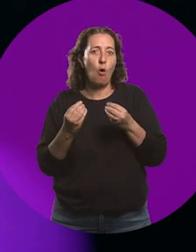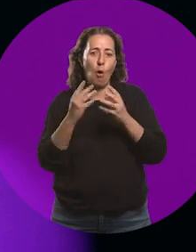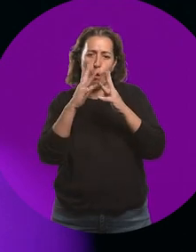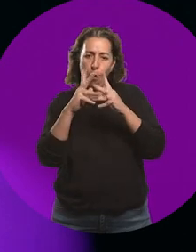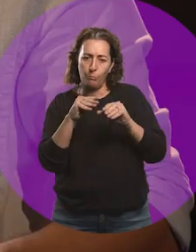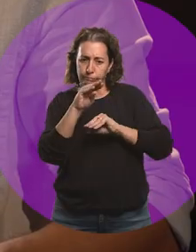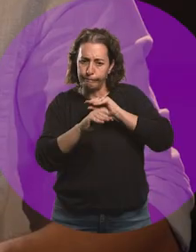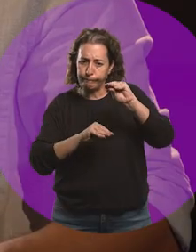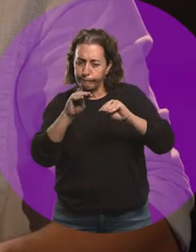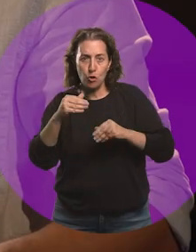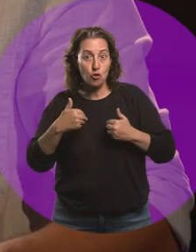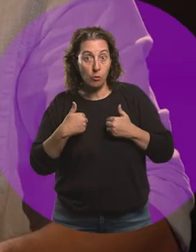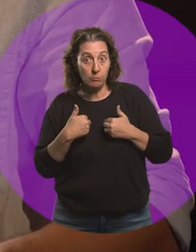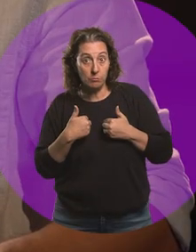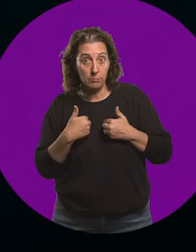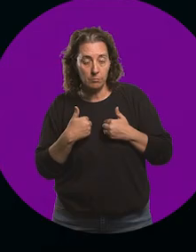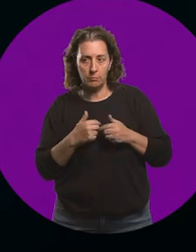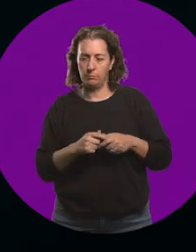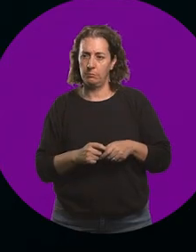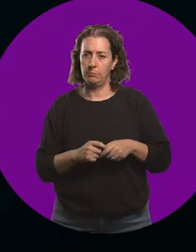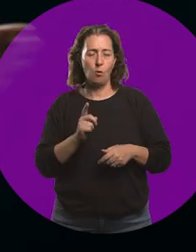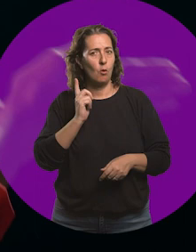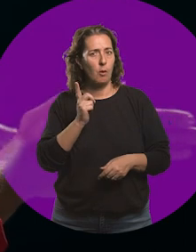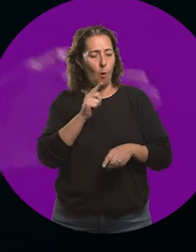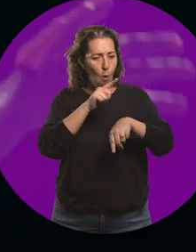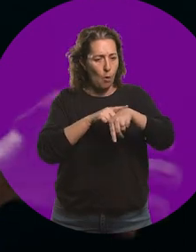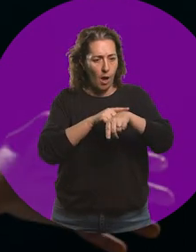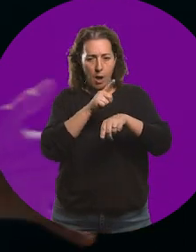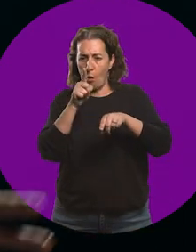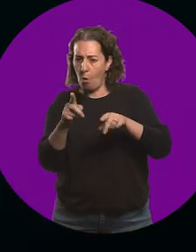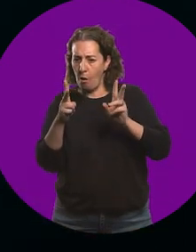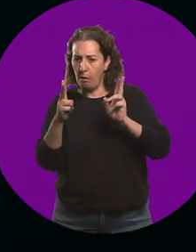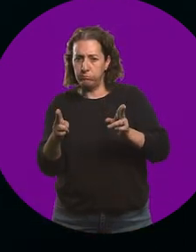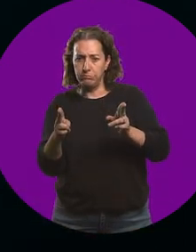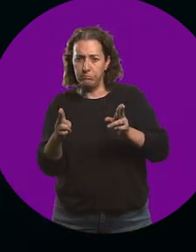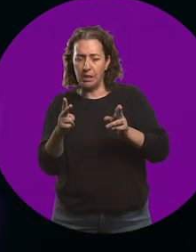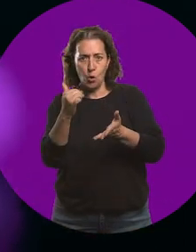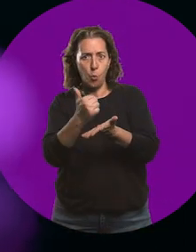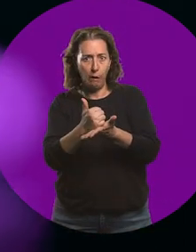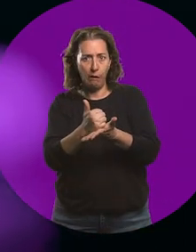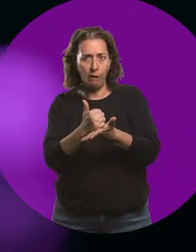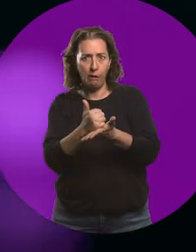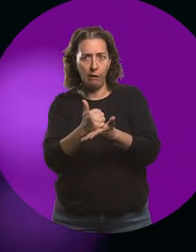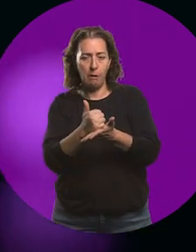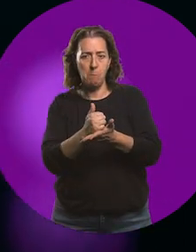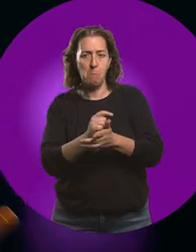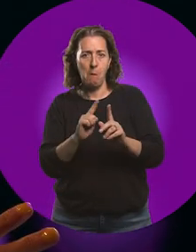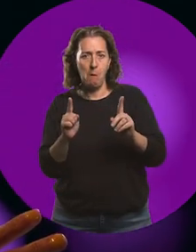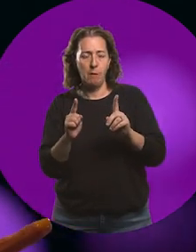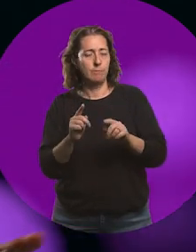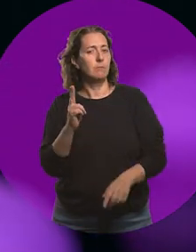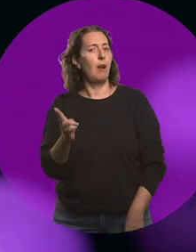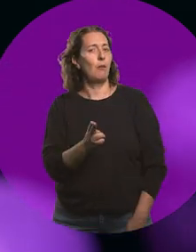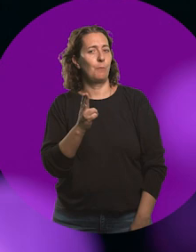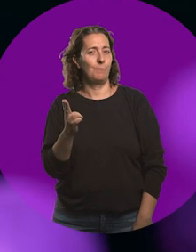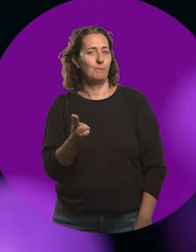yo, no es que tengo que estar de tal hora a tal hora en un lugar, fue raro